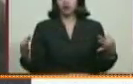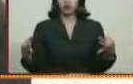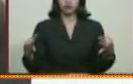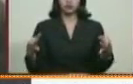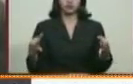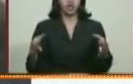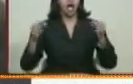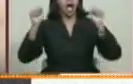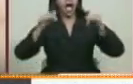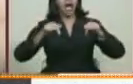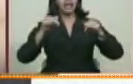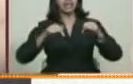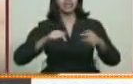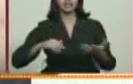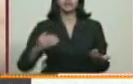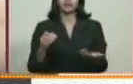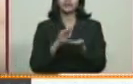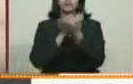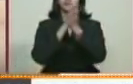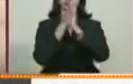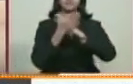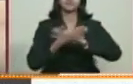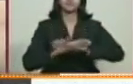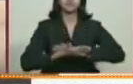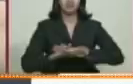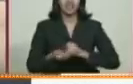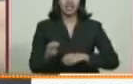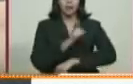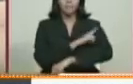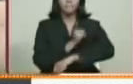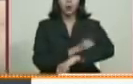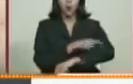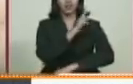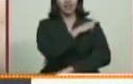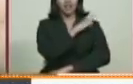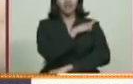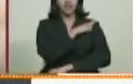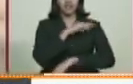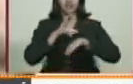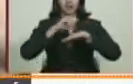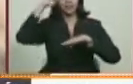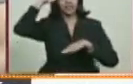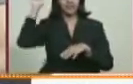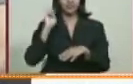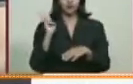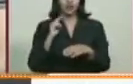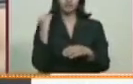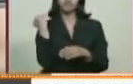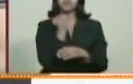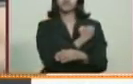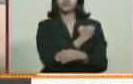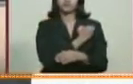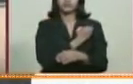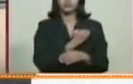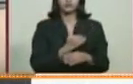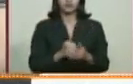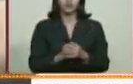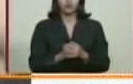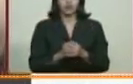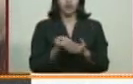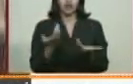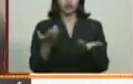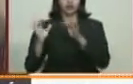fue decapitado el alto mando civil y militar de Venezuela. Se justifica una acción militar de